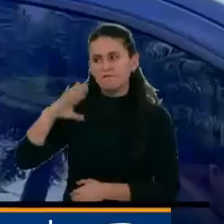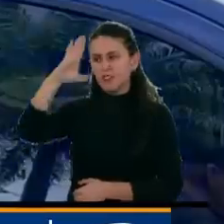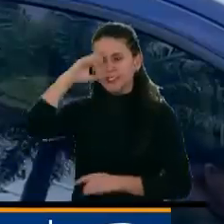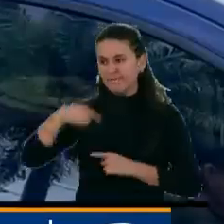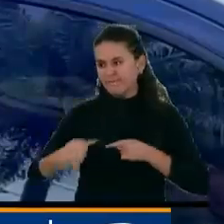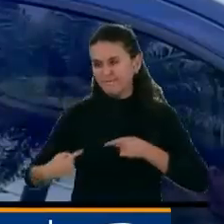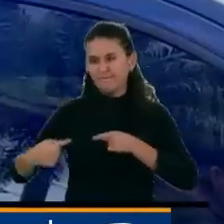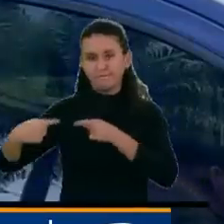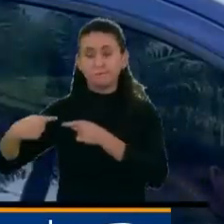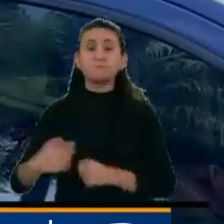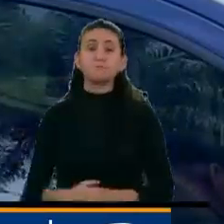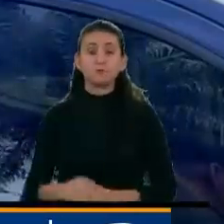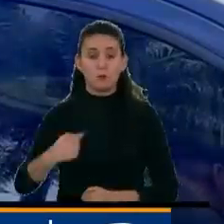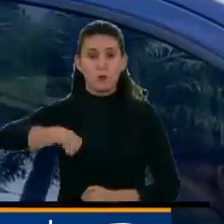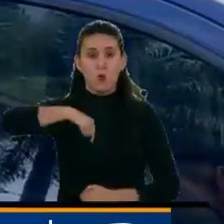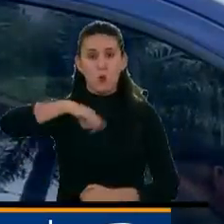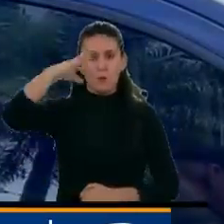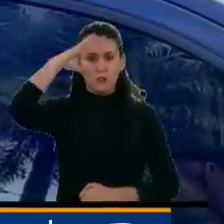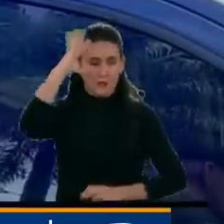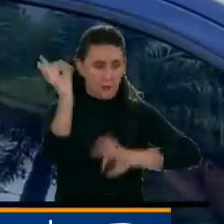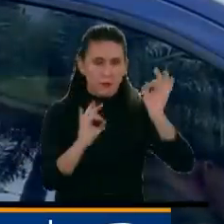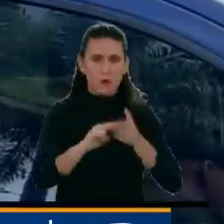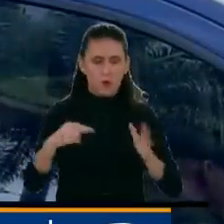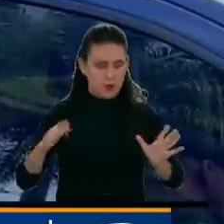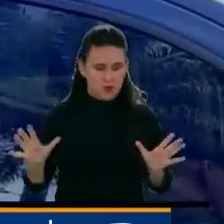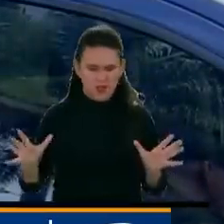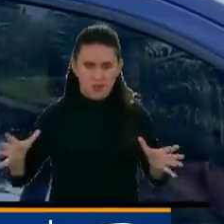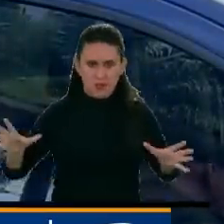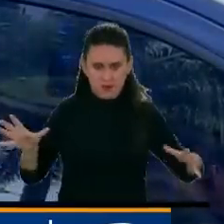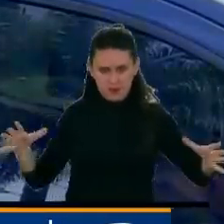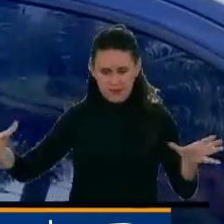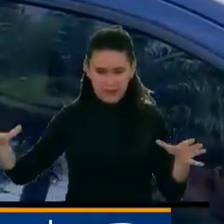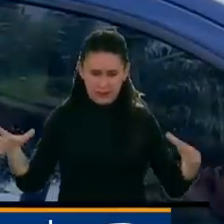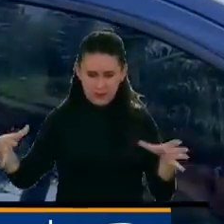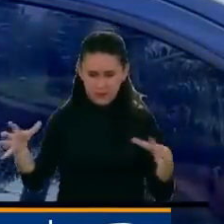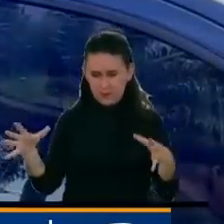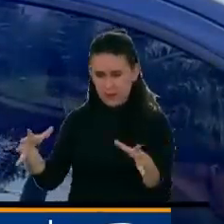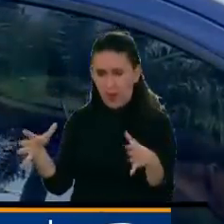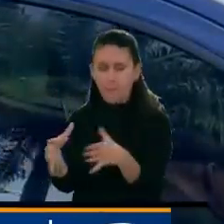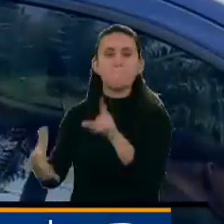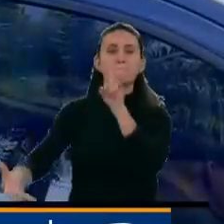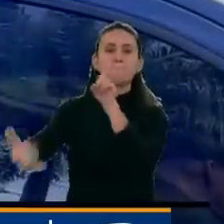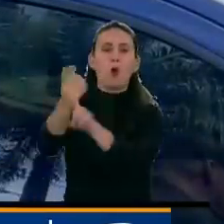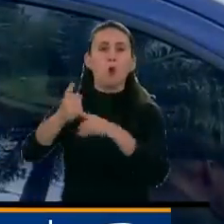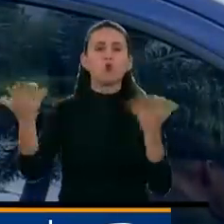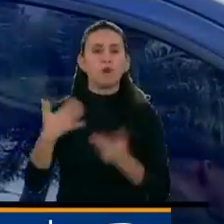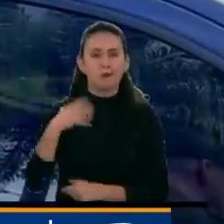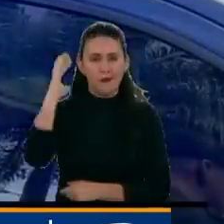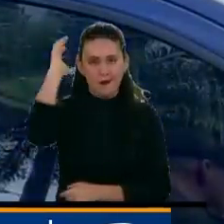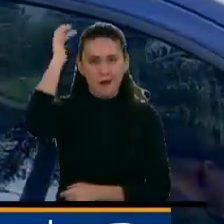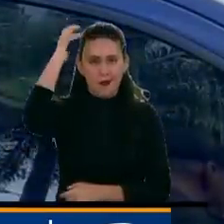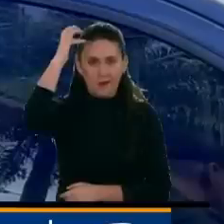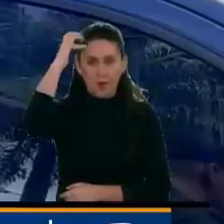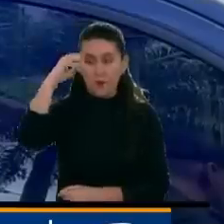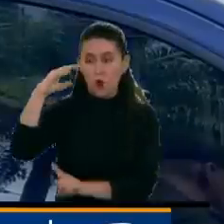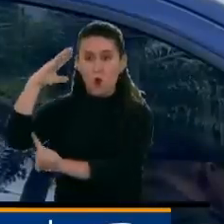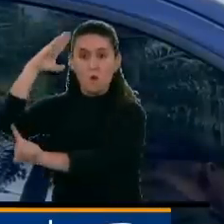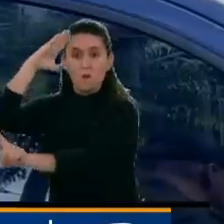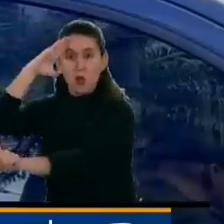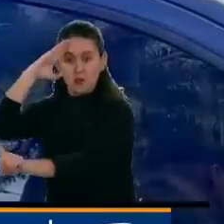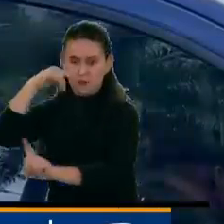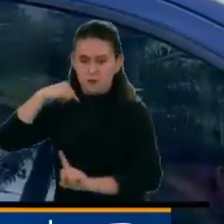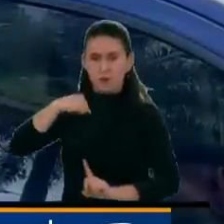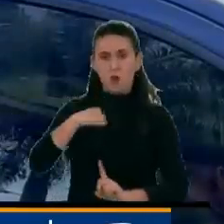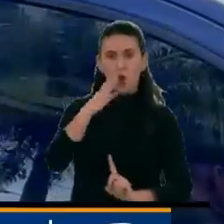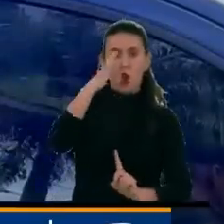la Policía Nacional activa el plan candado siendo interceptado en el municipio de Cartago Valle donde se enfrenta con nuestro personal de grupo de